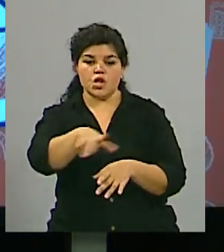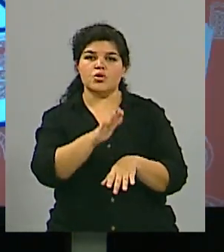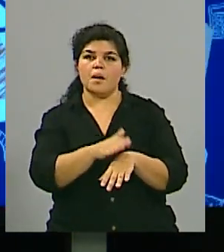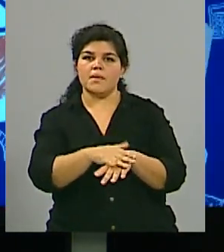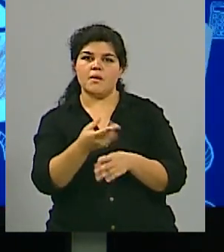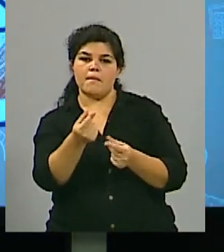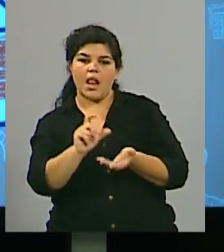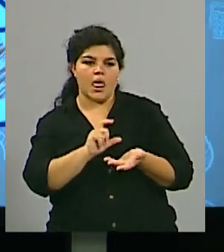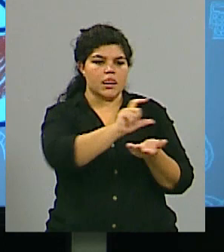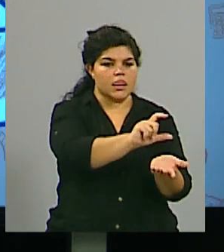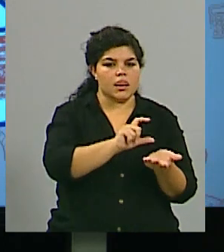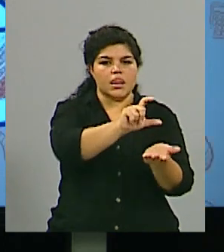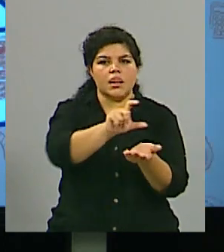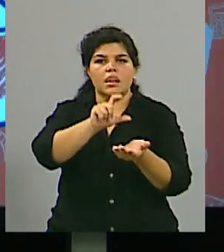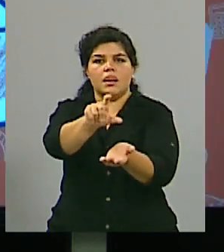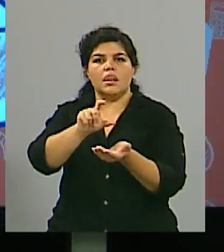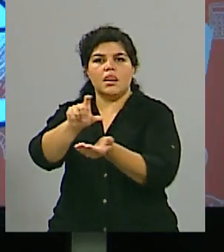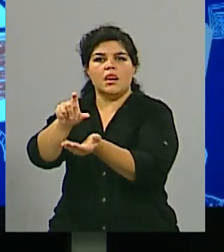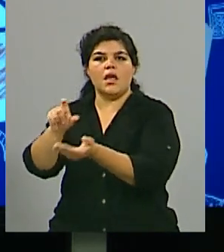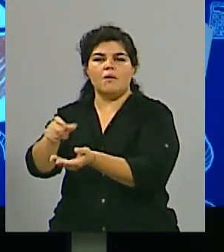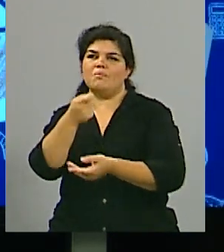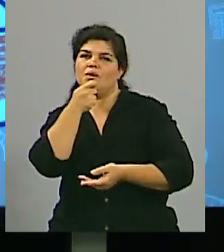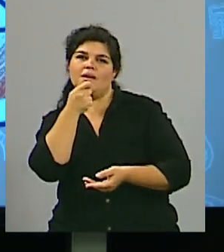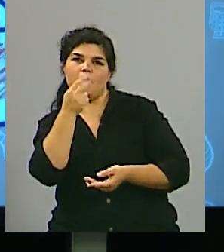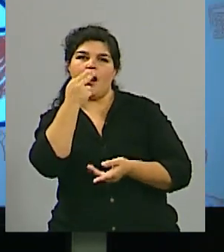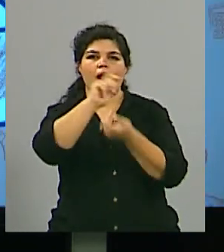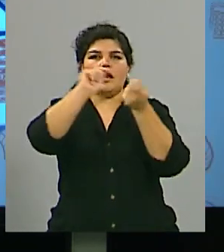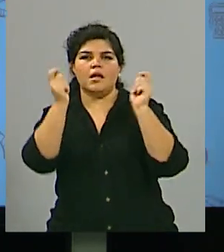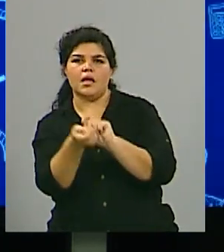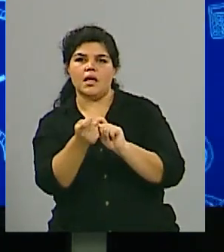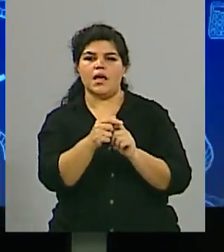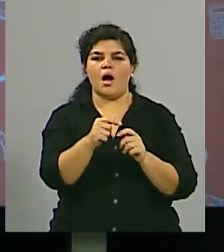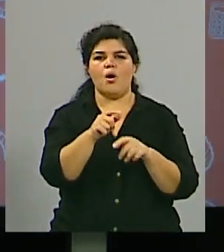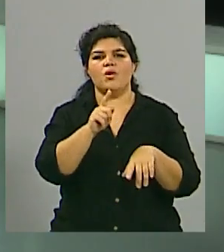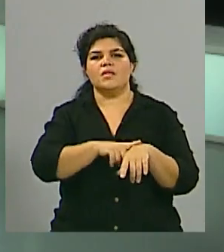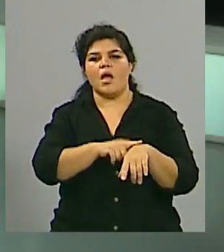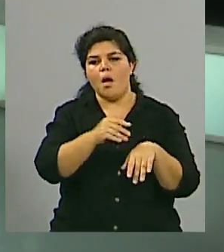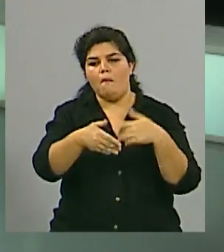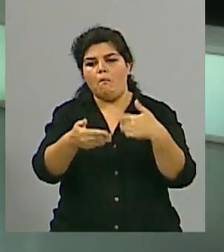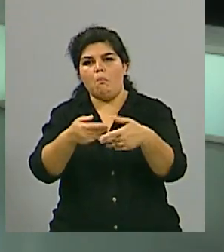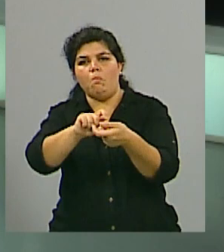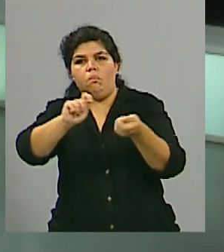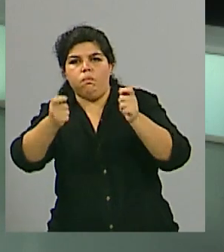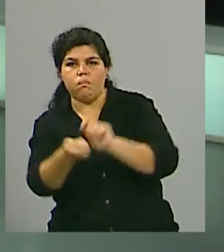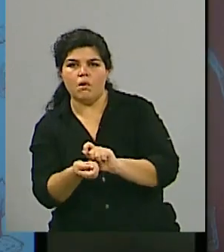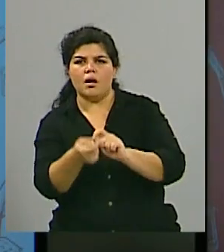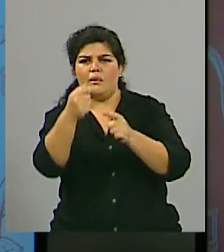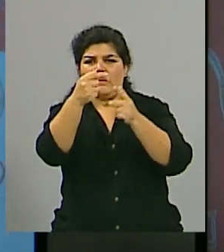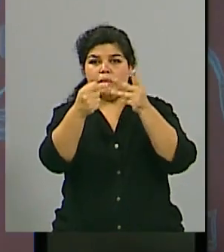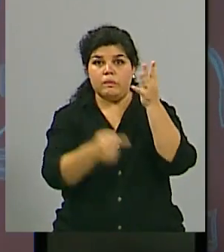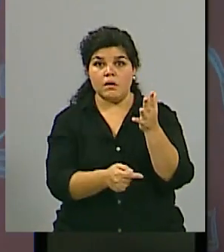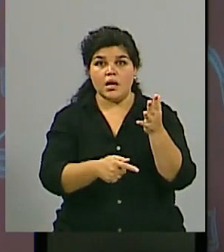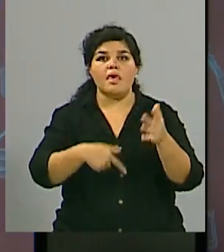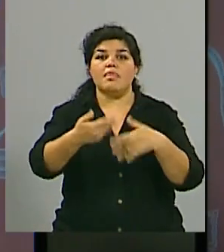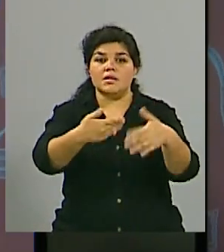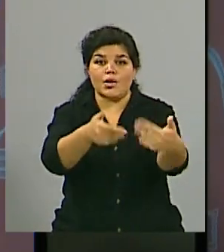sustentabilidad, la sostenibilidad, cambio energético, transición energética, etcétera, ¿no? Bueno, Mario, contanos, a partir de esto que